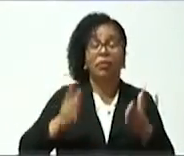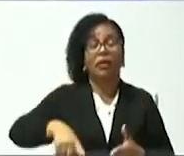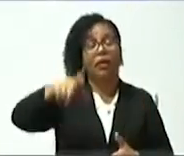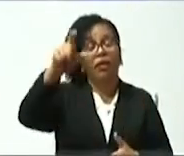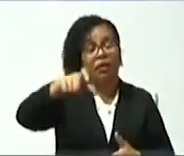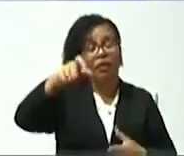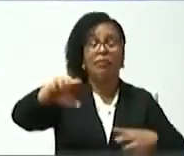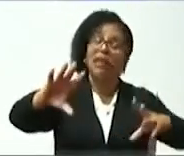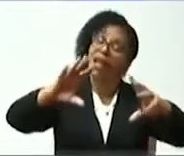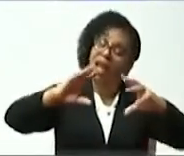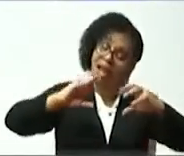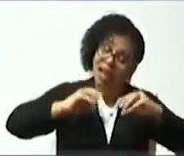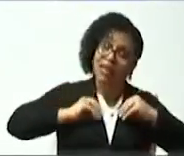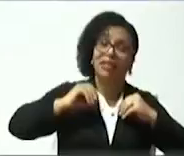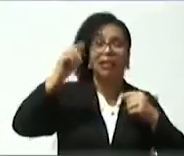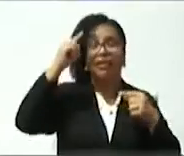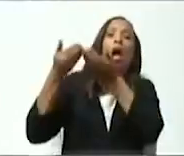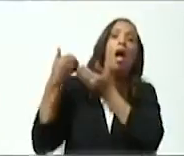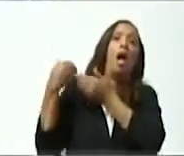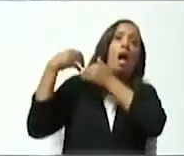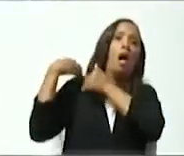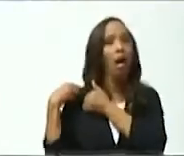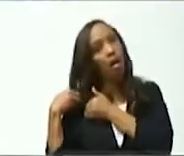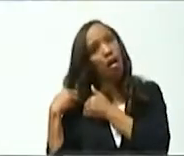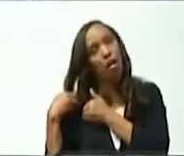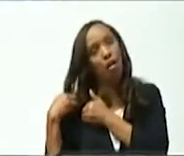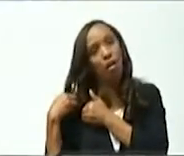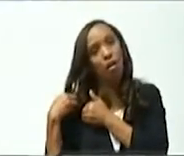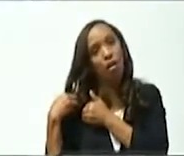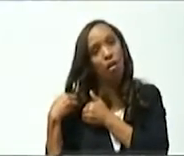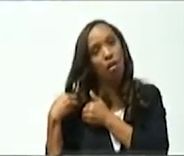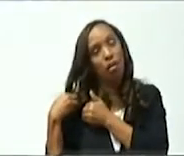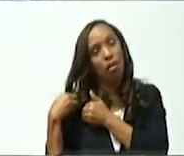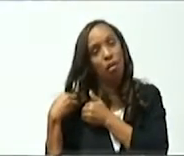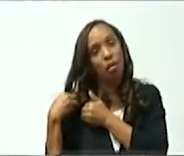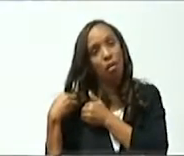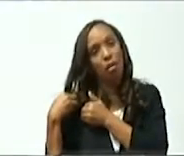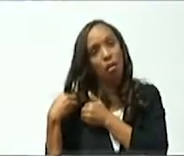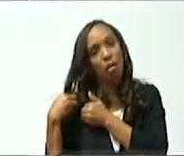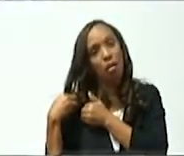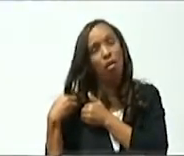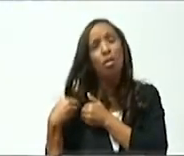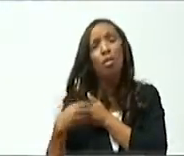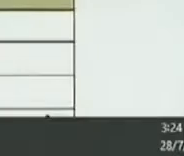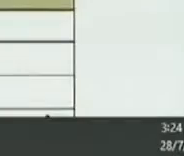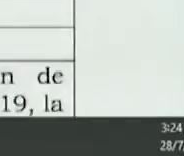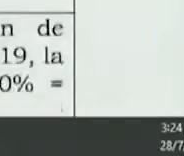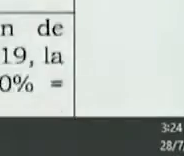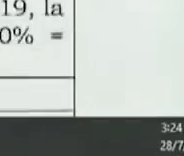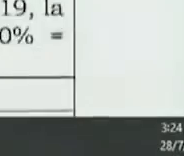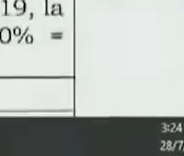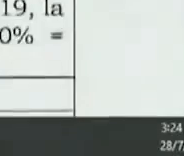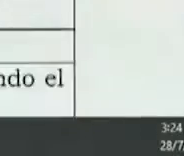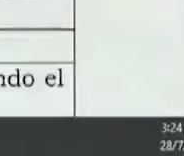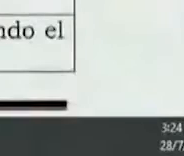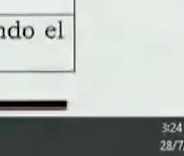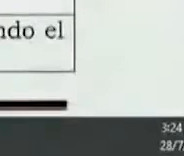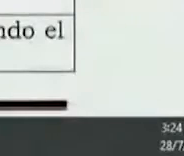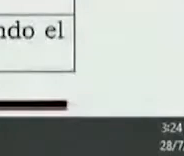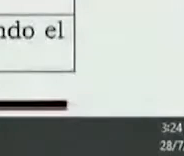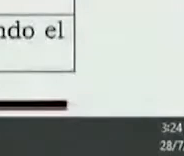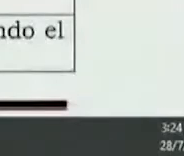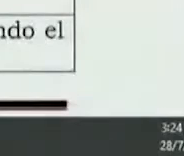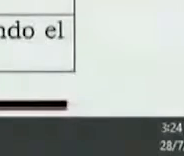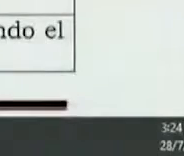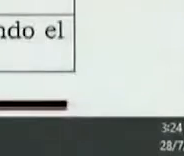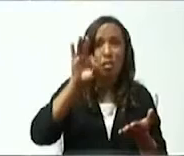ahora por aprobación pura y simple otros diputados piden al gobierno tener más cautela con la desenfrenada de préstamos en el